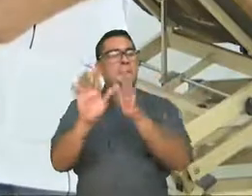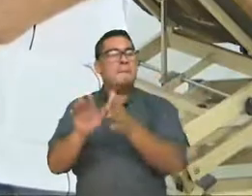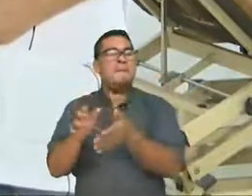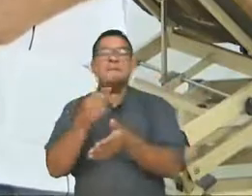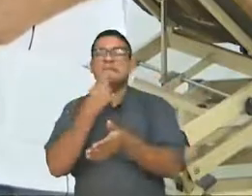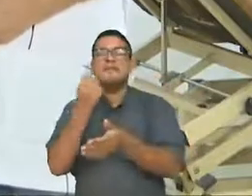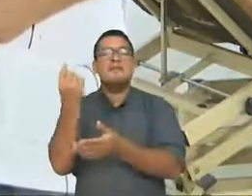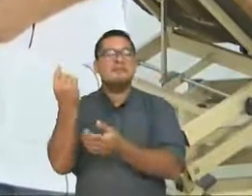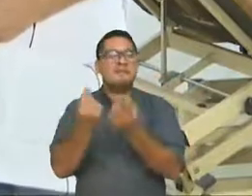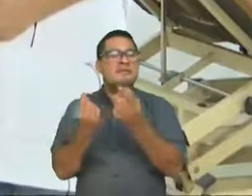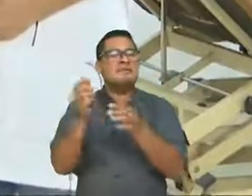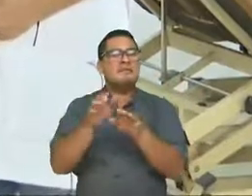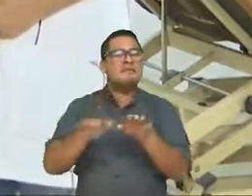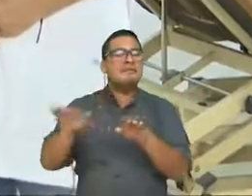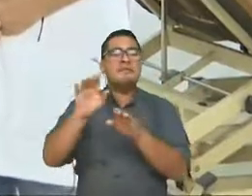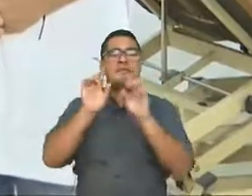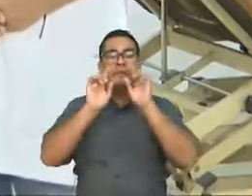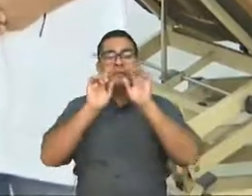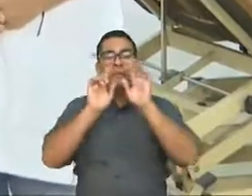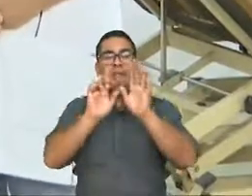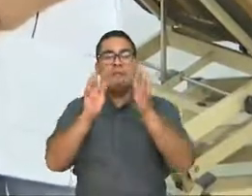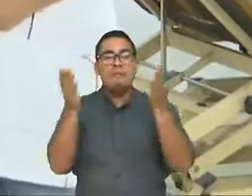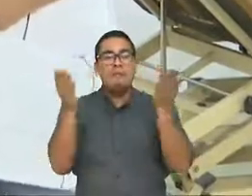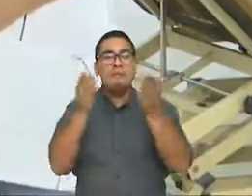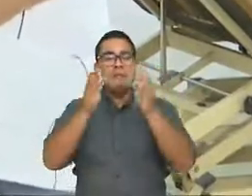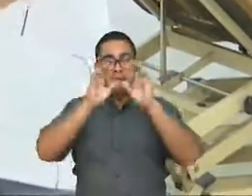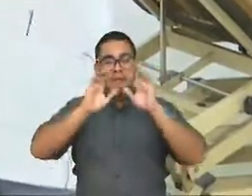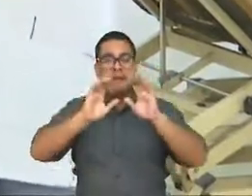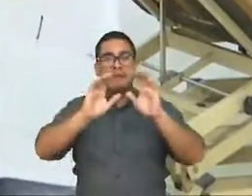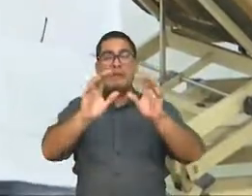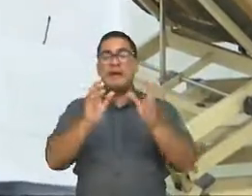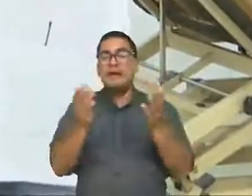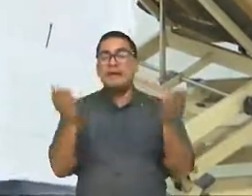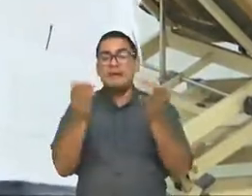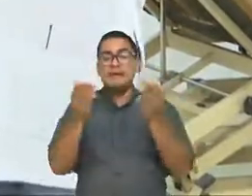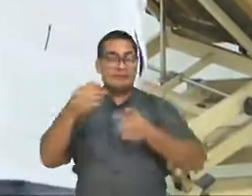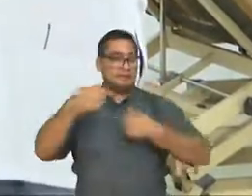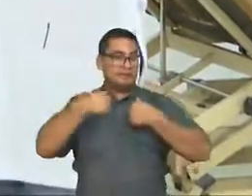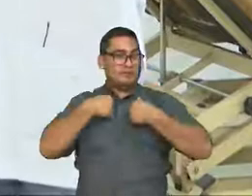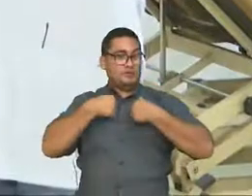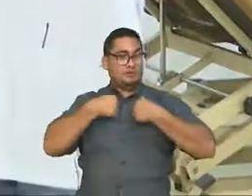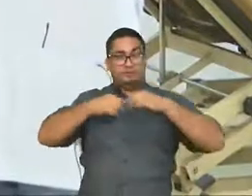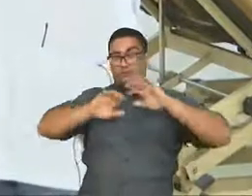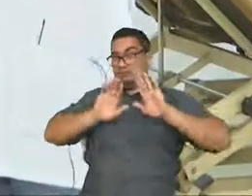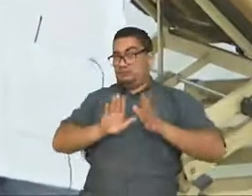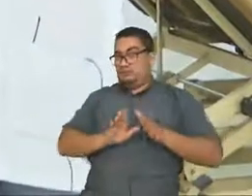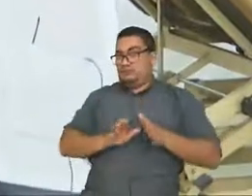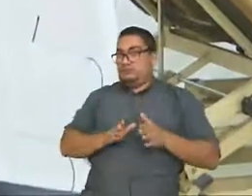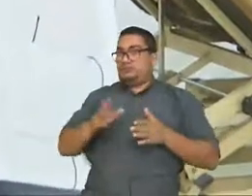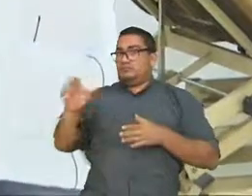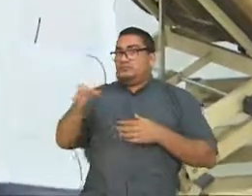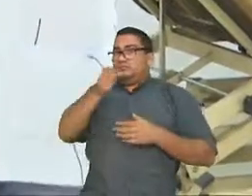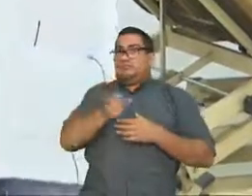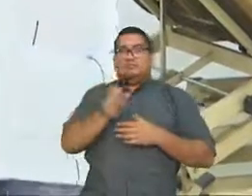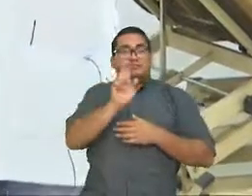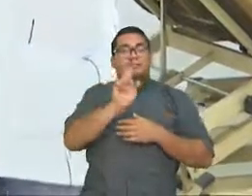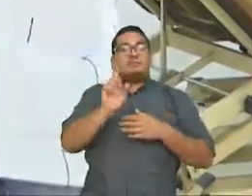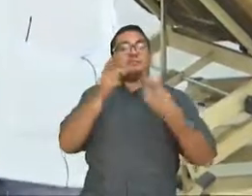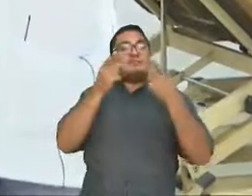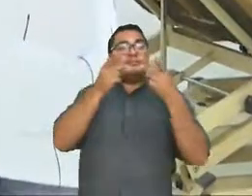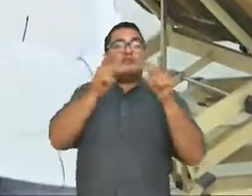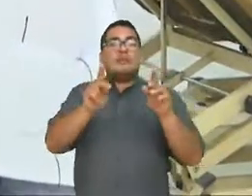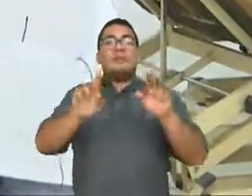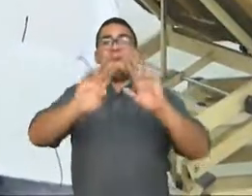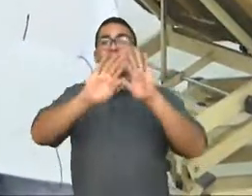vienen más, hombres, mujeres? ¿Quiénes son más precavidos en las calles? No es porque yo sea mujer, ¿verdad? Pero las mujeres somos